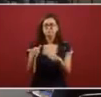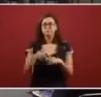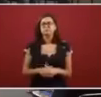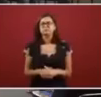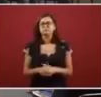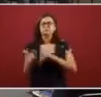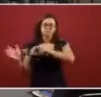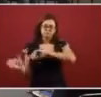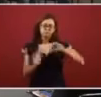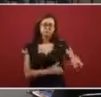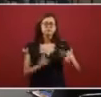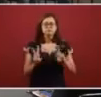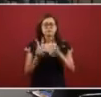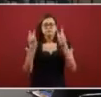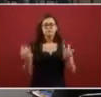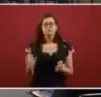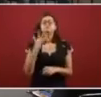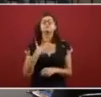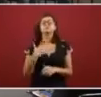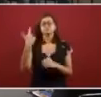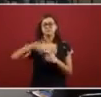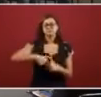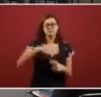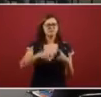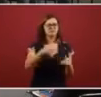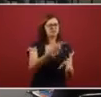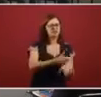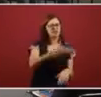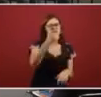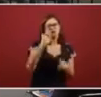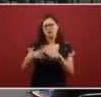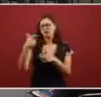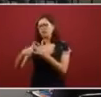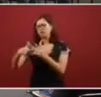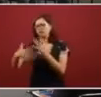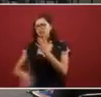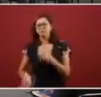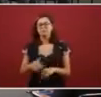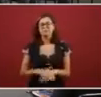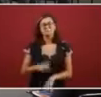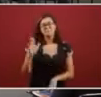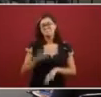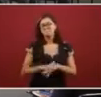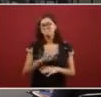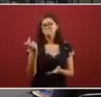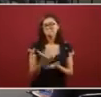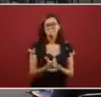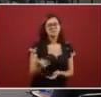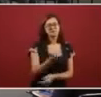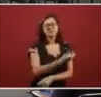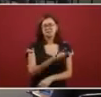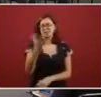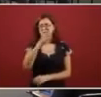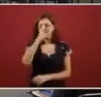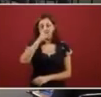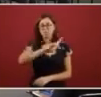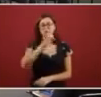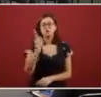de gasolinas, ¿quién es quién? En la gasolina regular, el precio más alto, con el margen más alto, lo tenemos